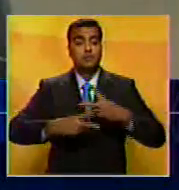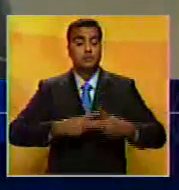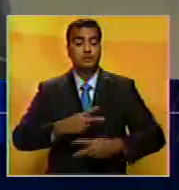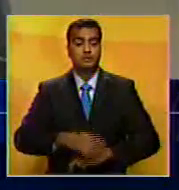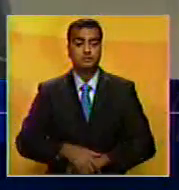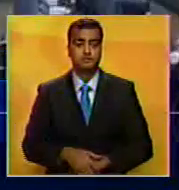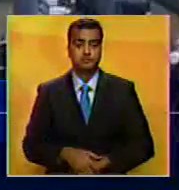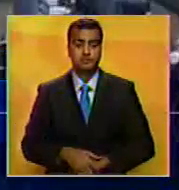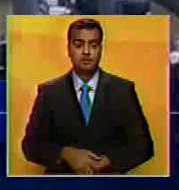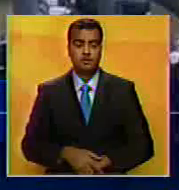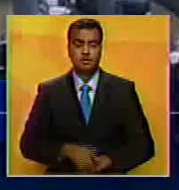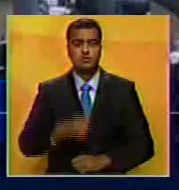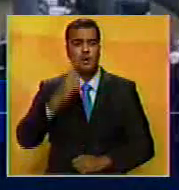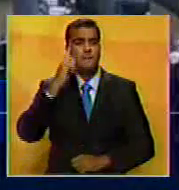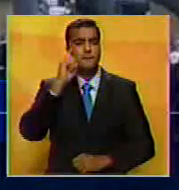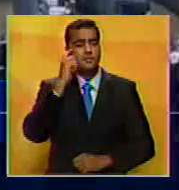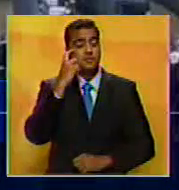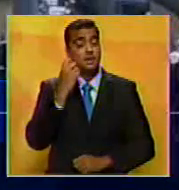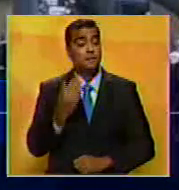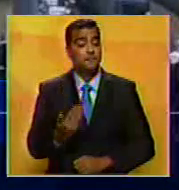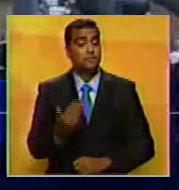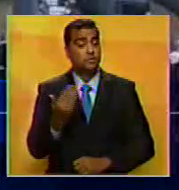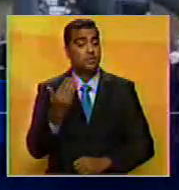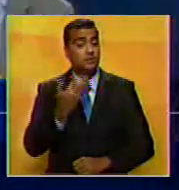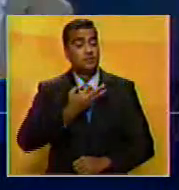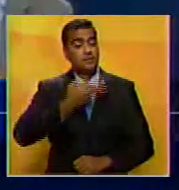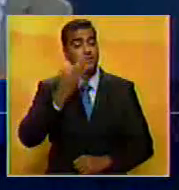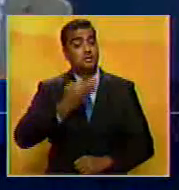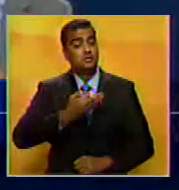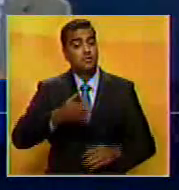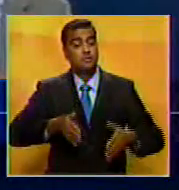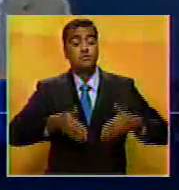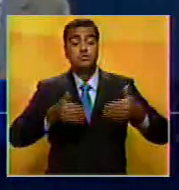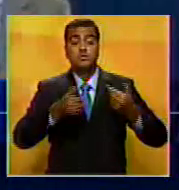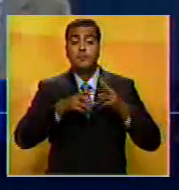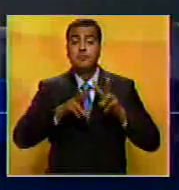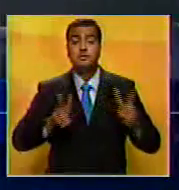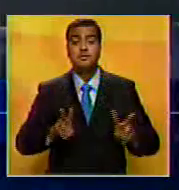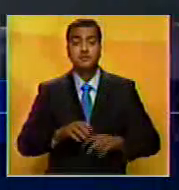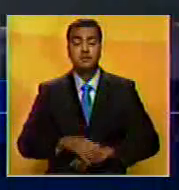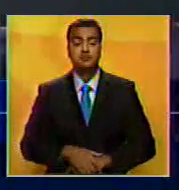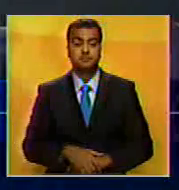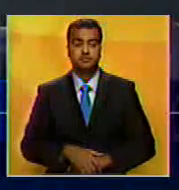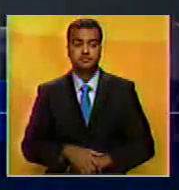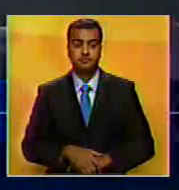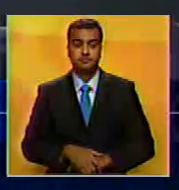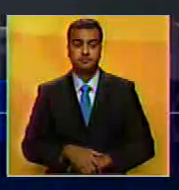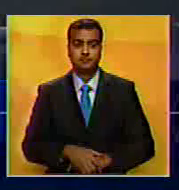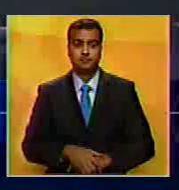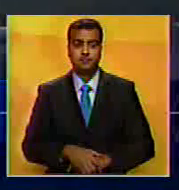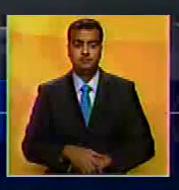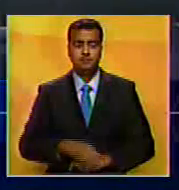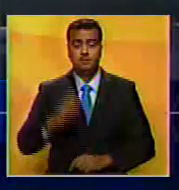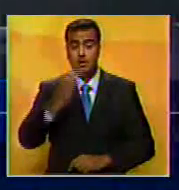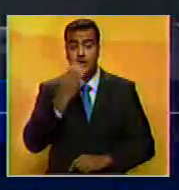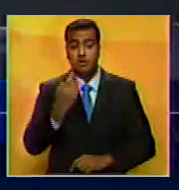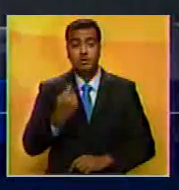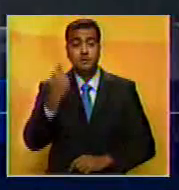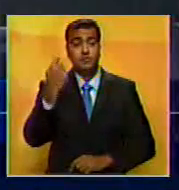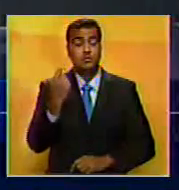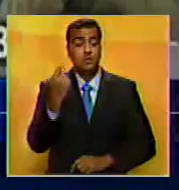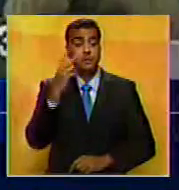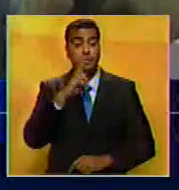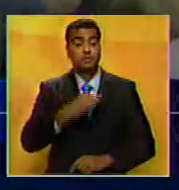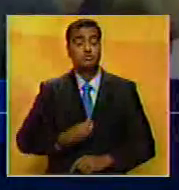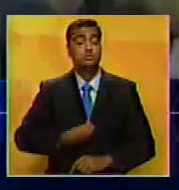políticos, acción que consideran necesaria para garantizar una solución pacífica y duradera duradera en el país. Los eurodiputados mostraron